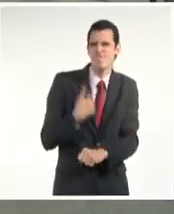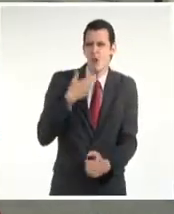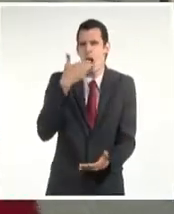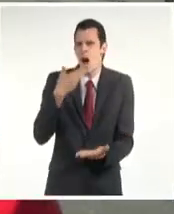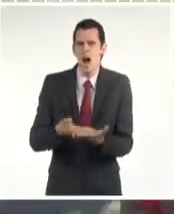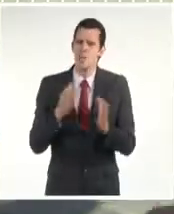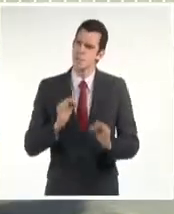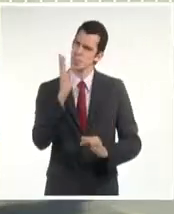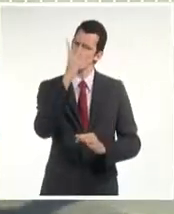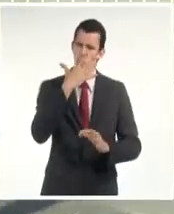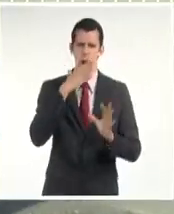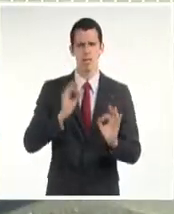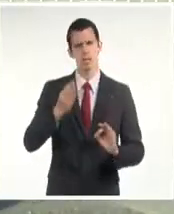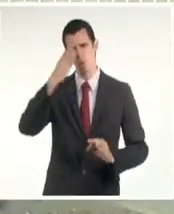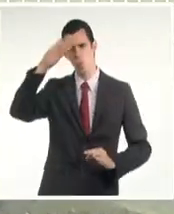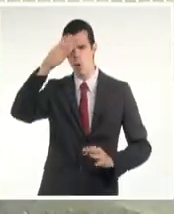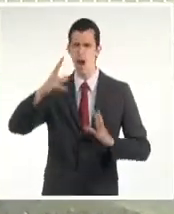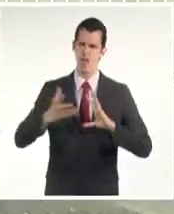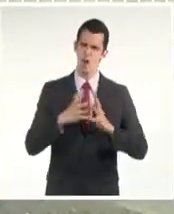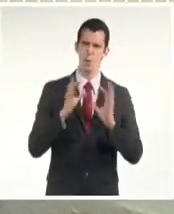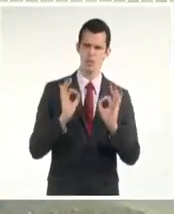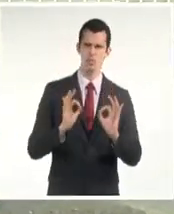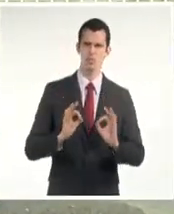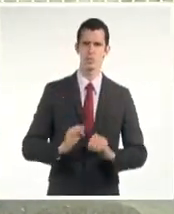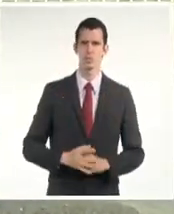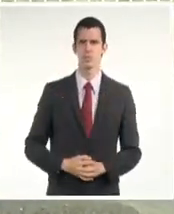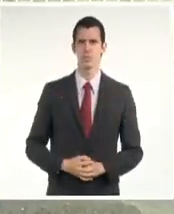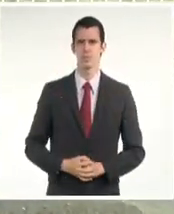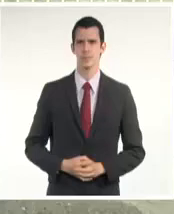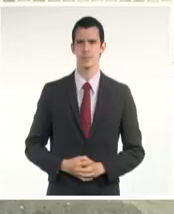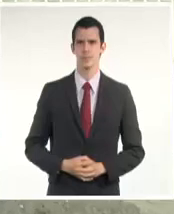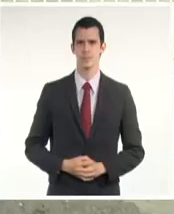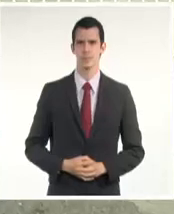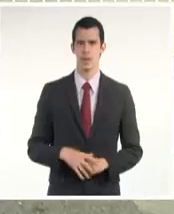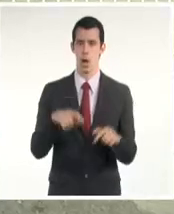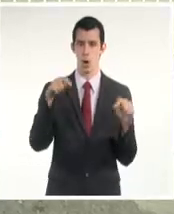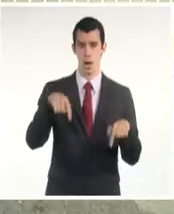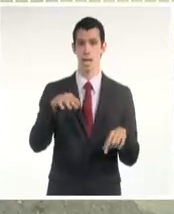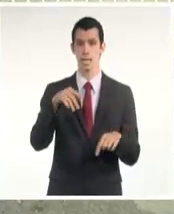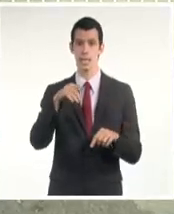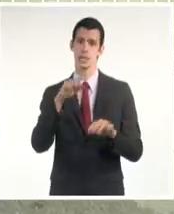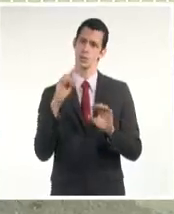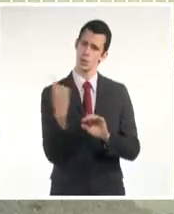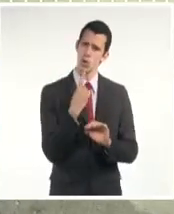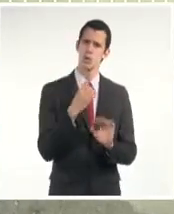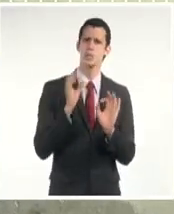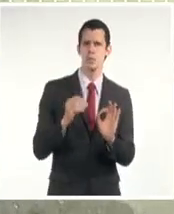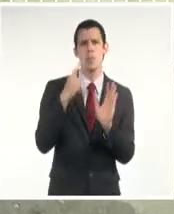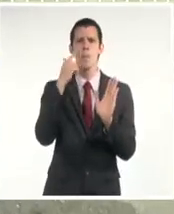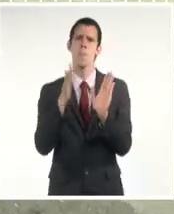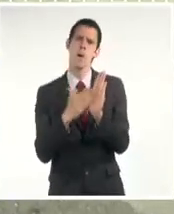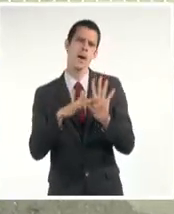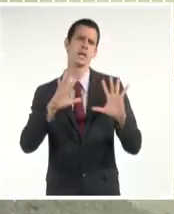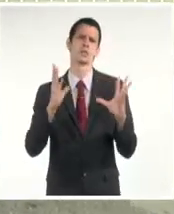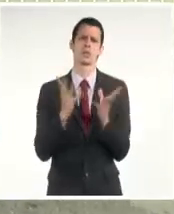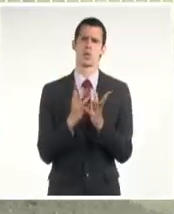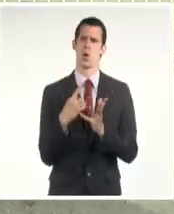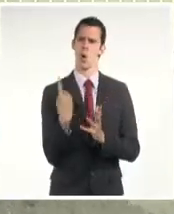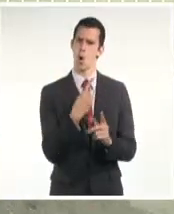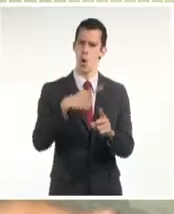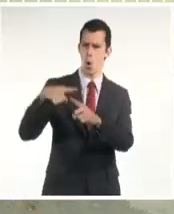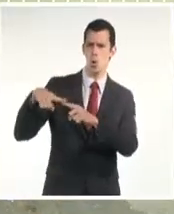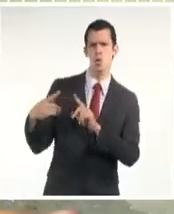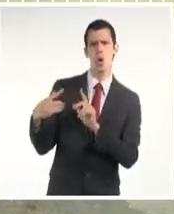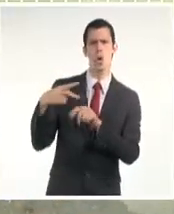en nuestro país. Hoy estamos aquí demostrando de que Cuba está firme y que no vamos a permitir que ningún otro país venga a apoderarse de